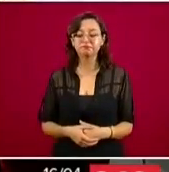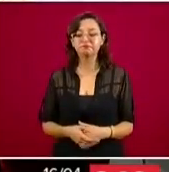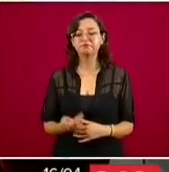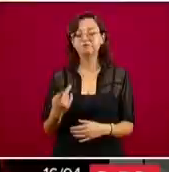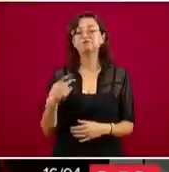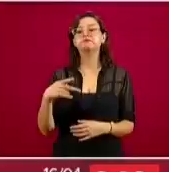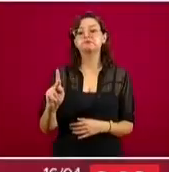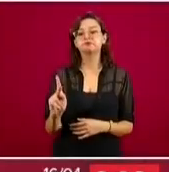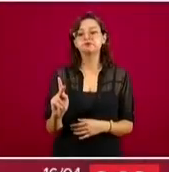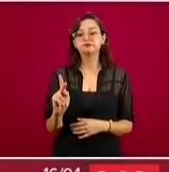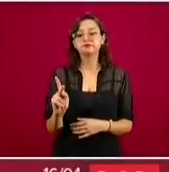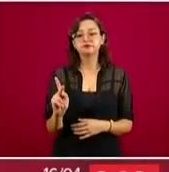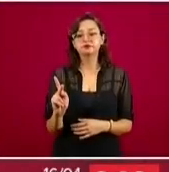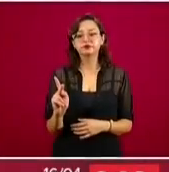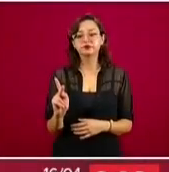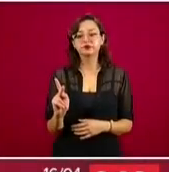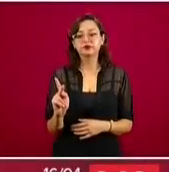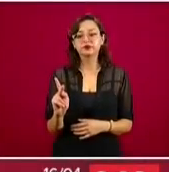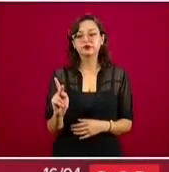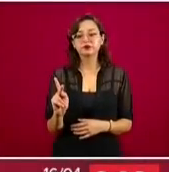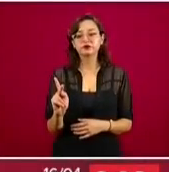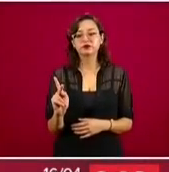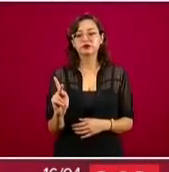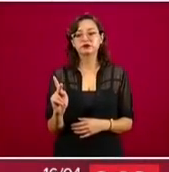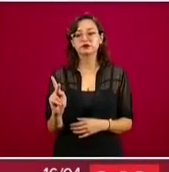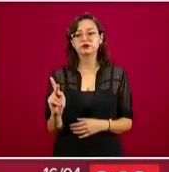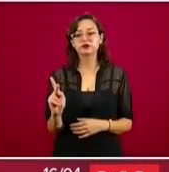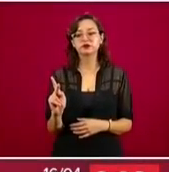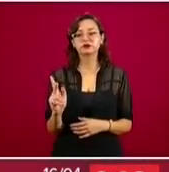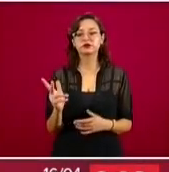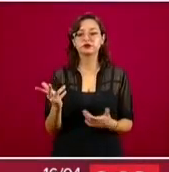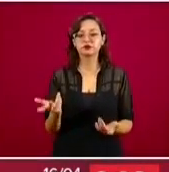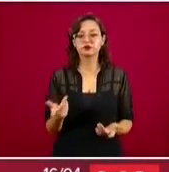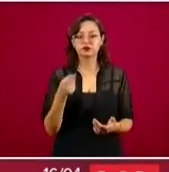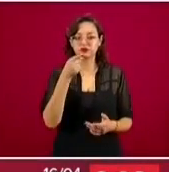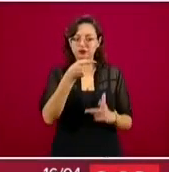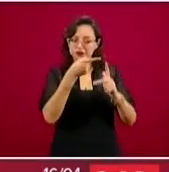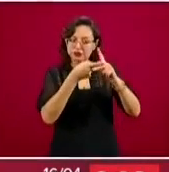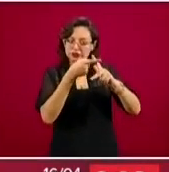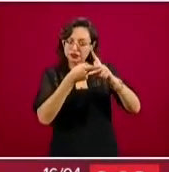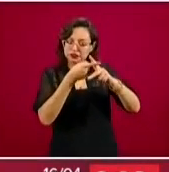pero es ciencia exacta,